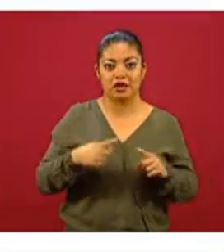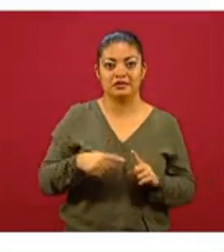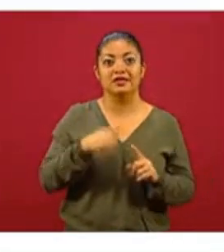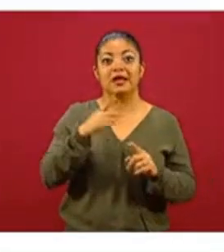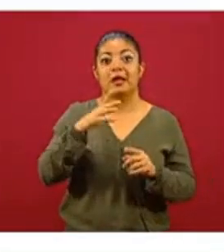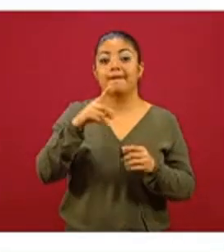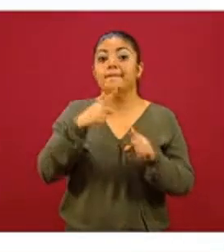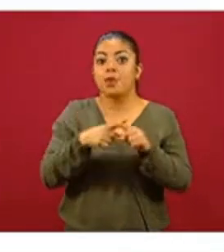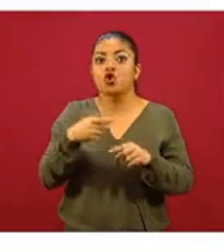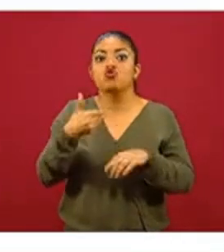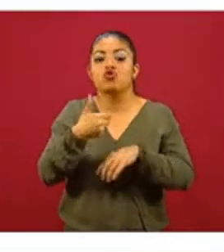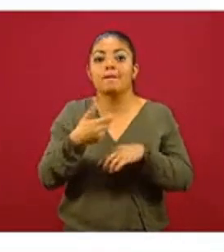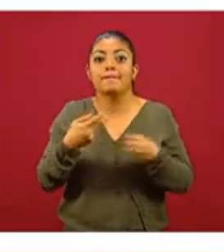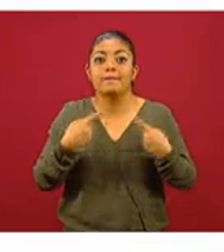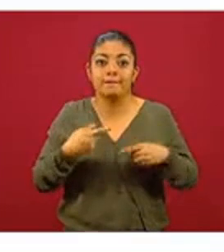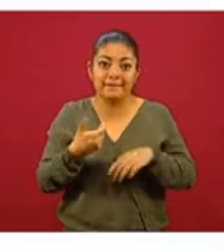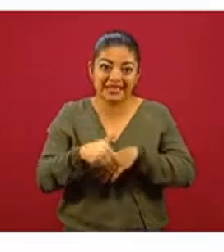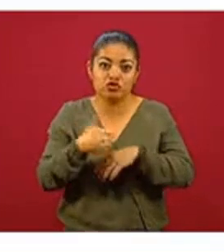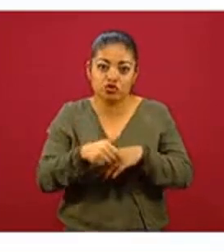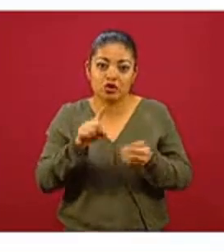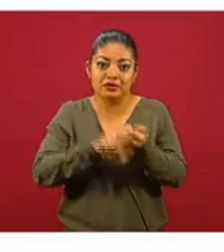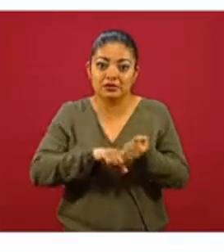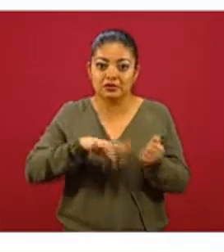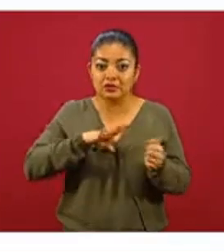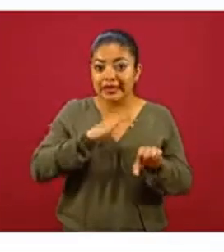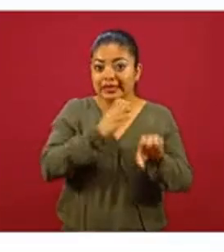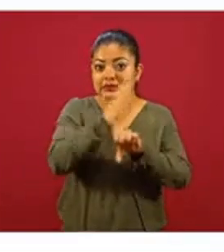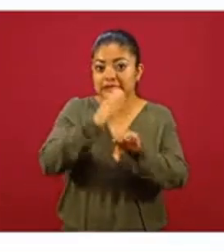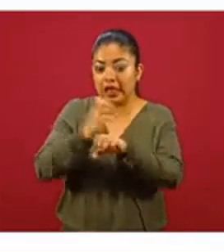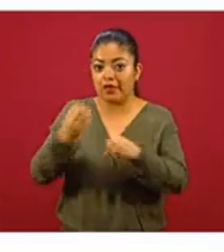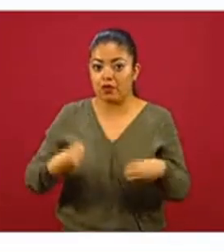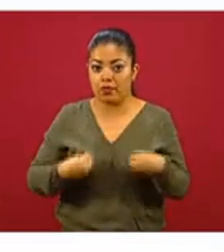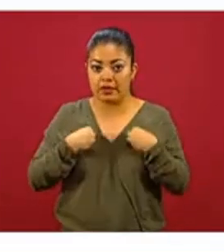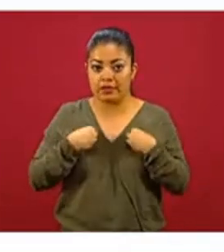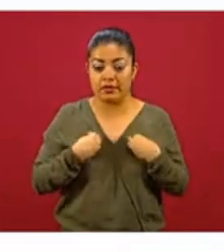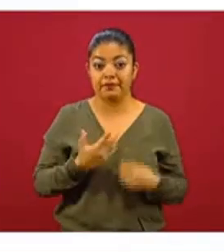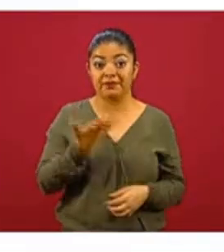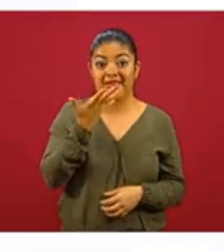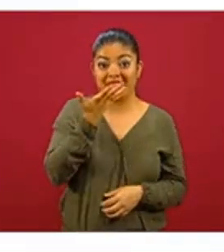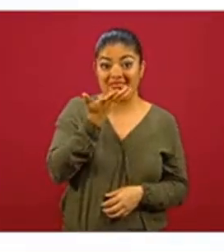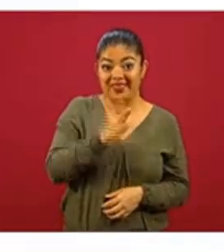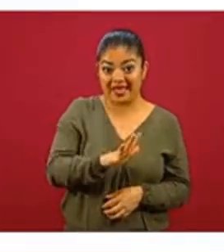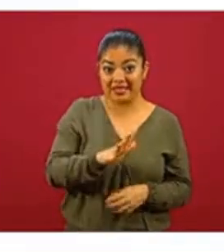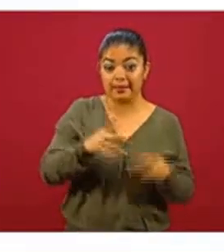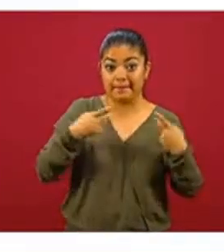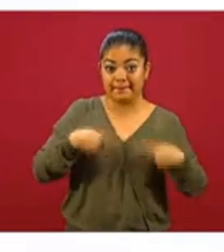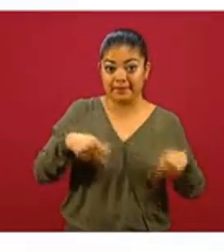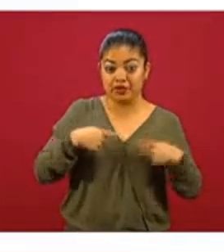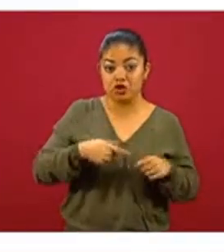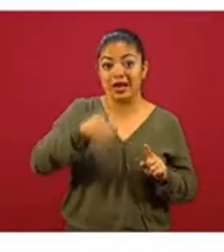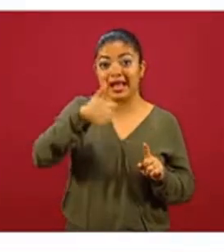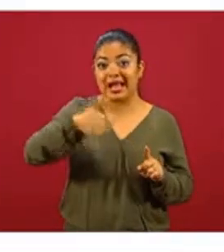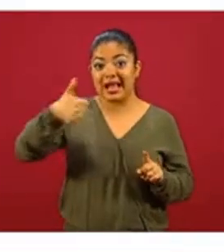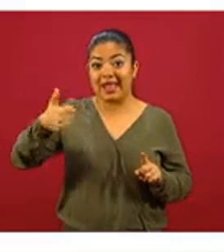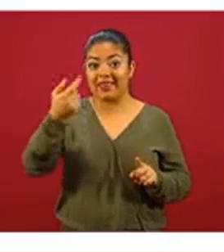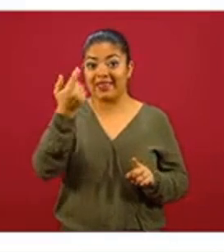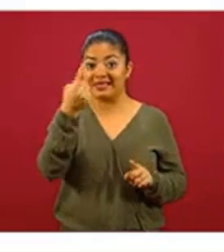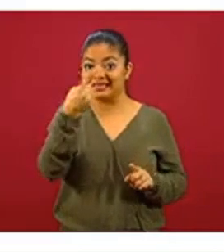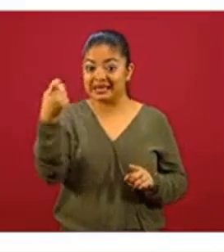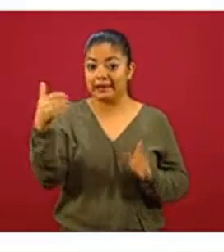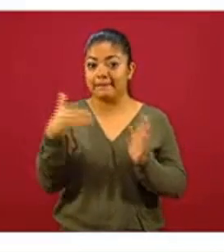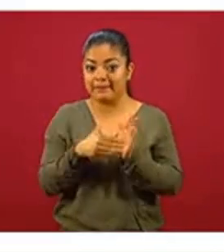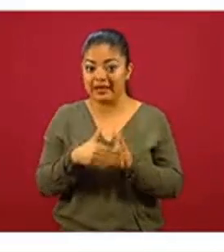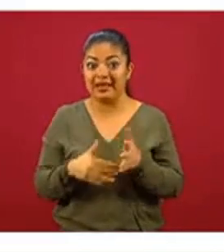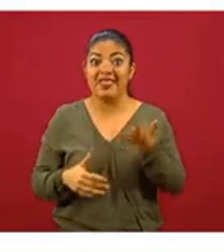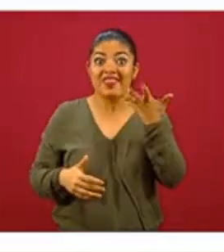habitan normalmente en cada uno de los territorios. 10 personas por cada 100.000 habitantes, 10 por cada